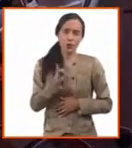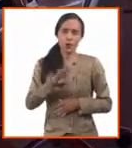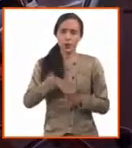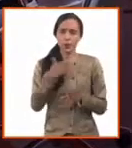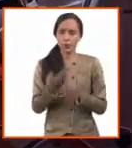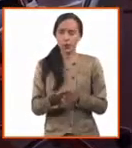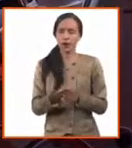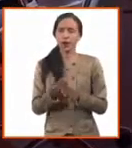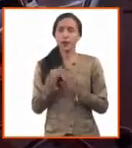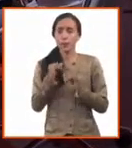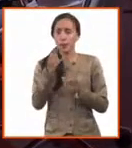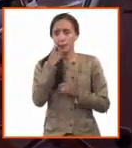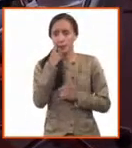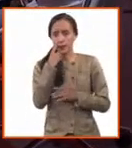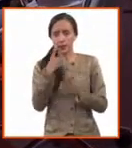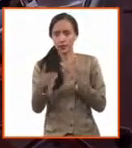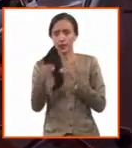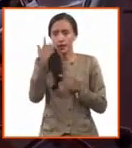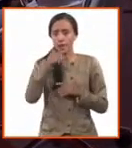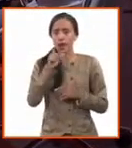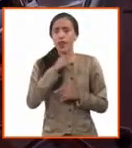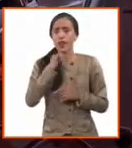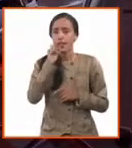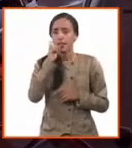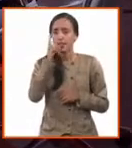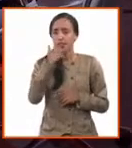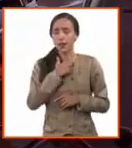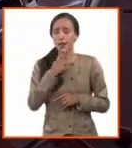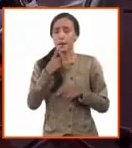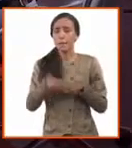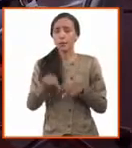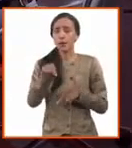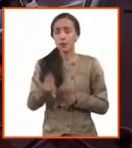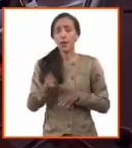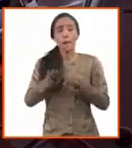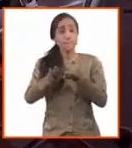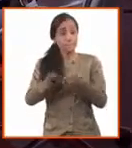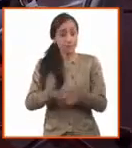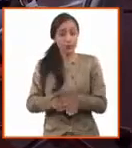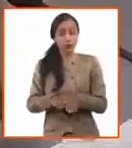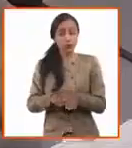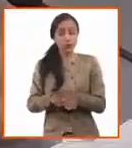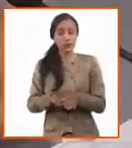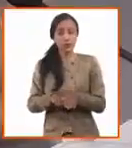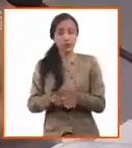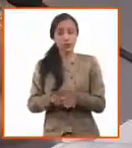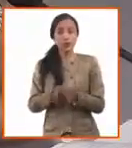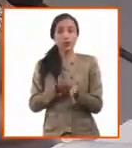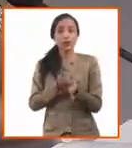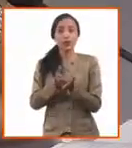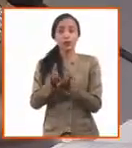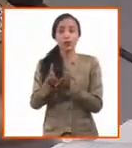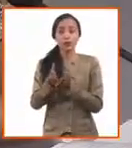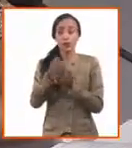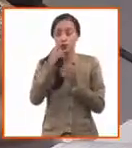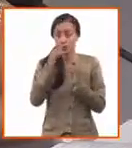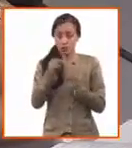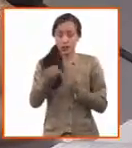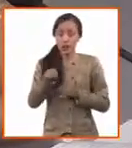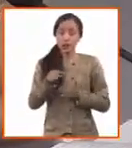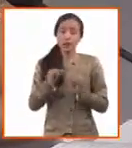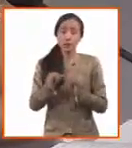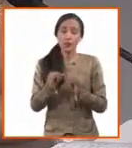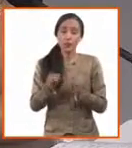sobre ello conversamos con la ley de ya voy adelantando pero bueno podemos ir a una pausa y continuamos en esta misión de cubadebate